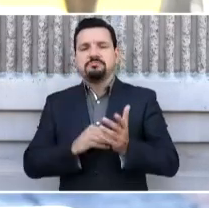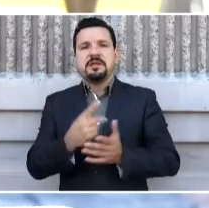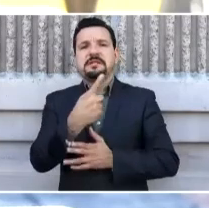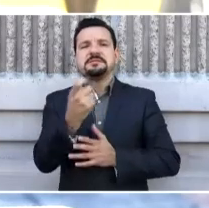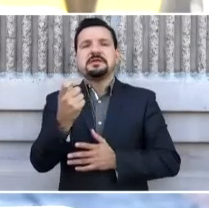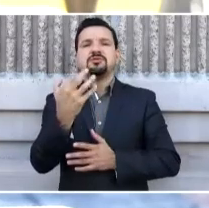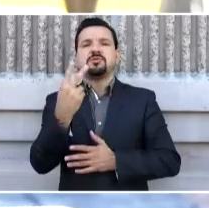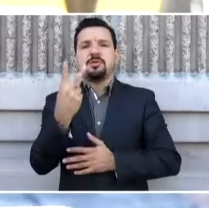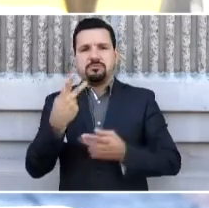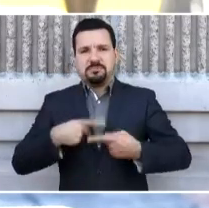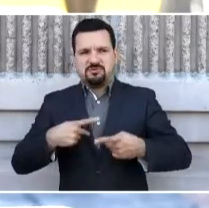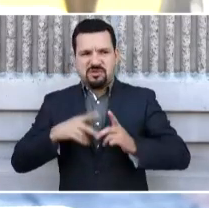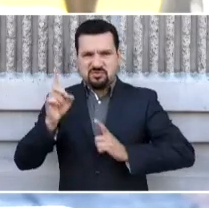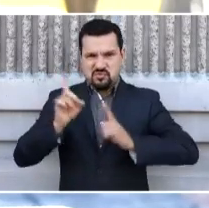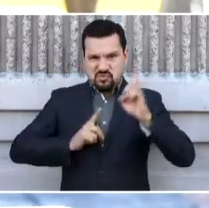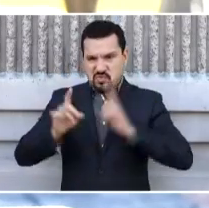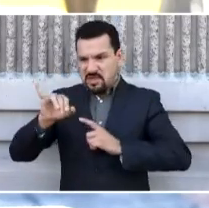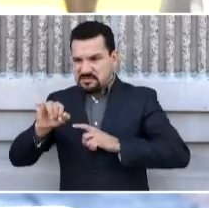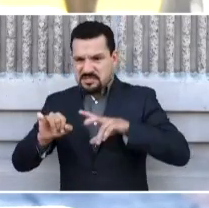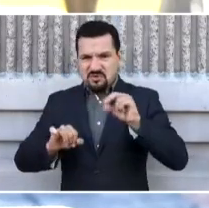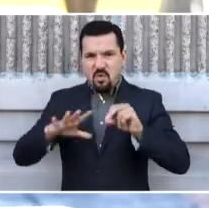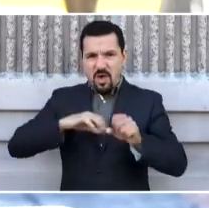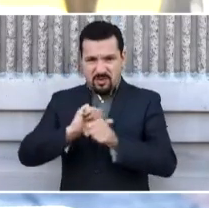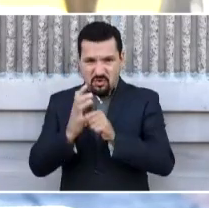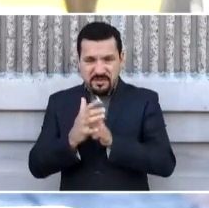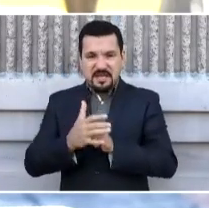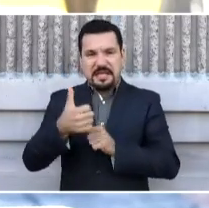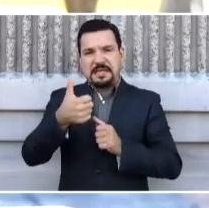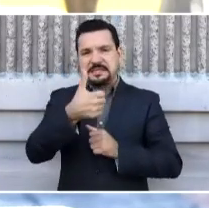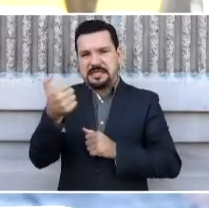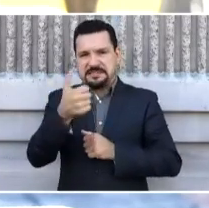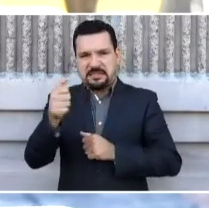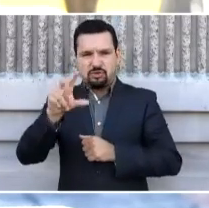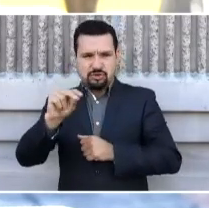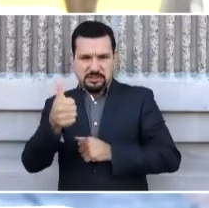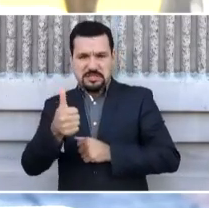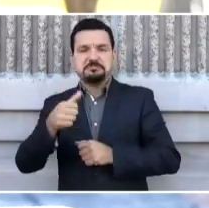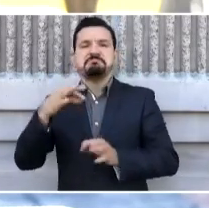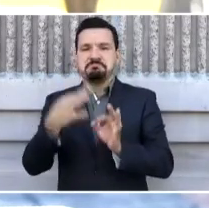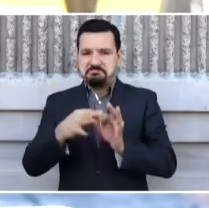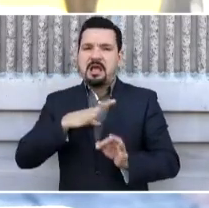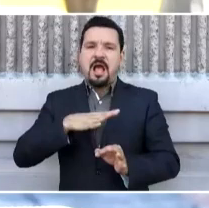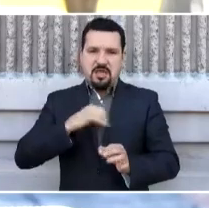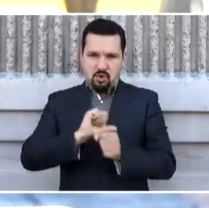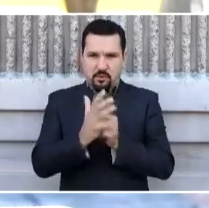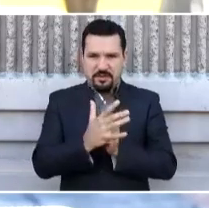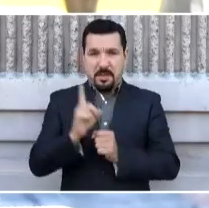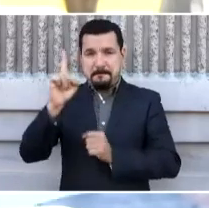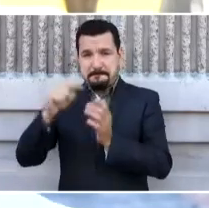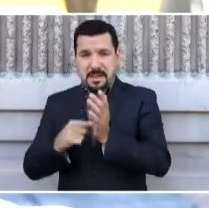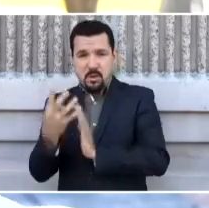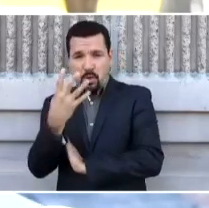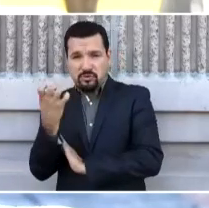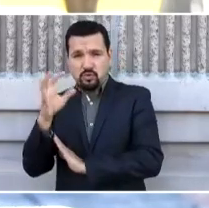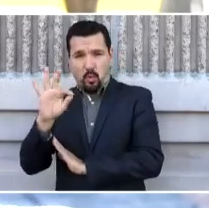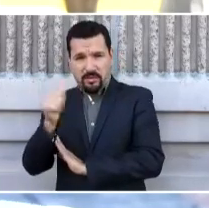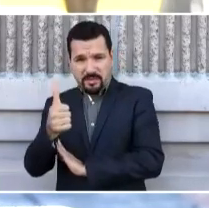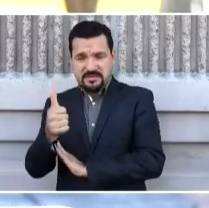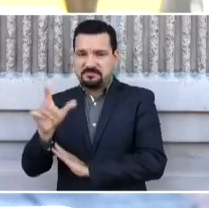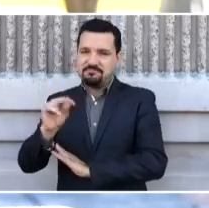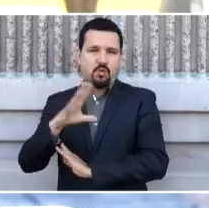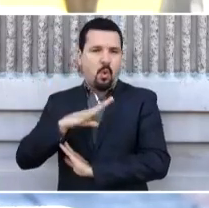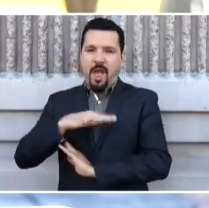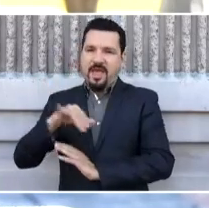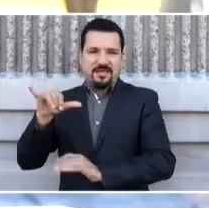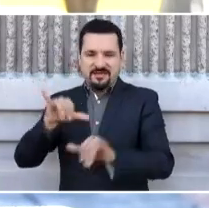casos sospechosos, de ellos 686 son los casos que hemos confirmado y 1.446 fueron